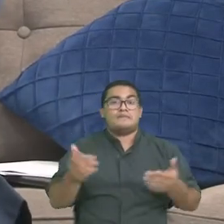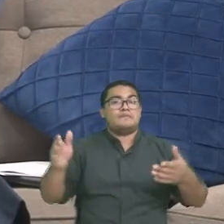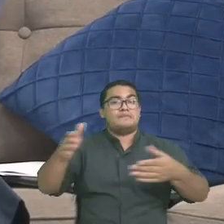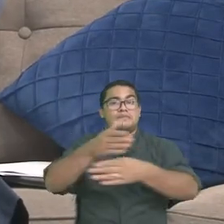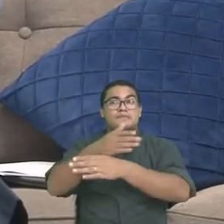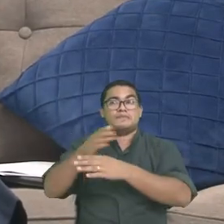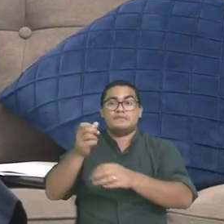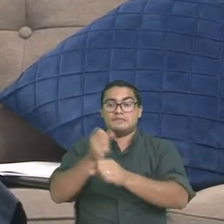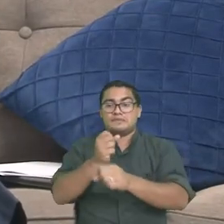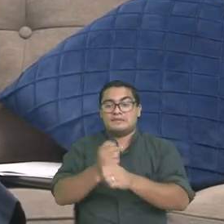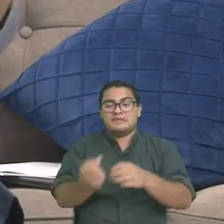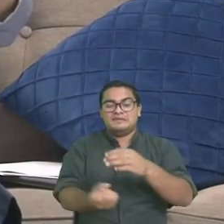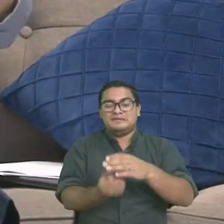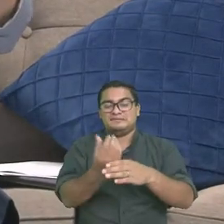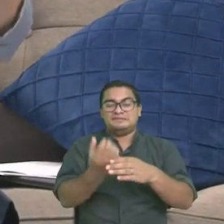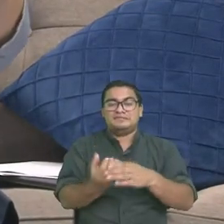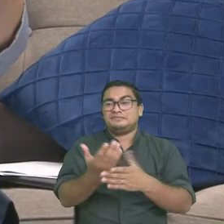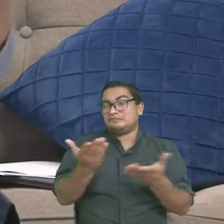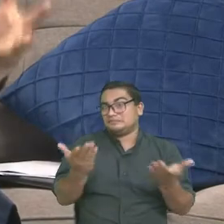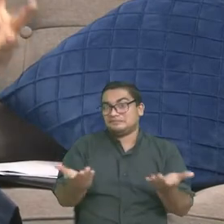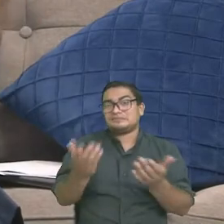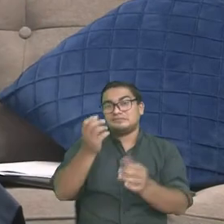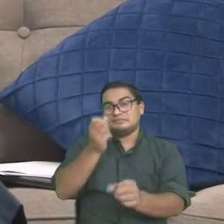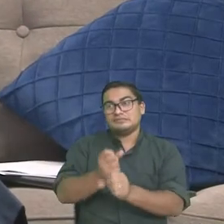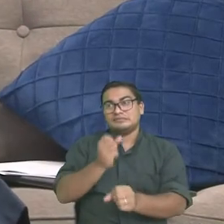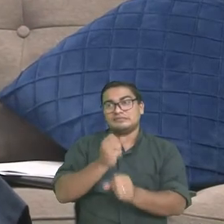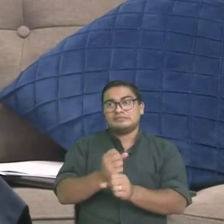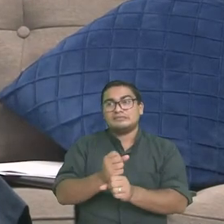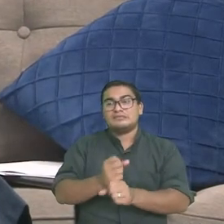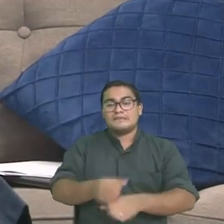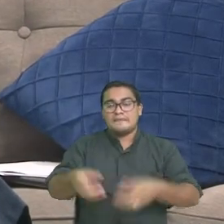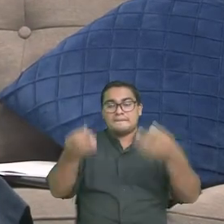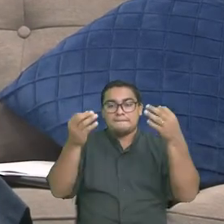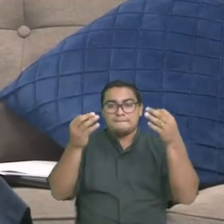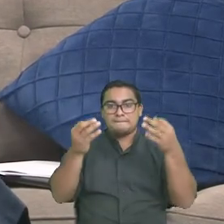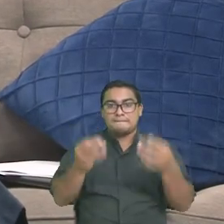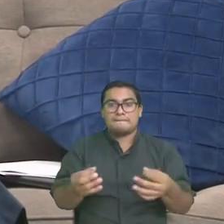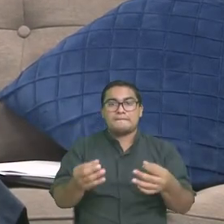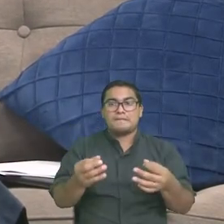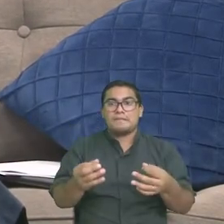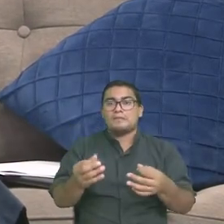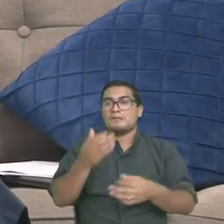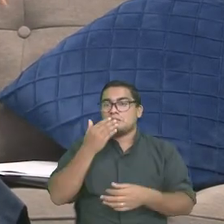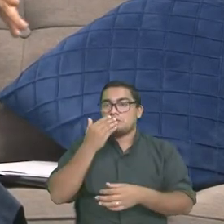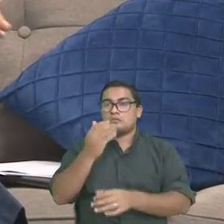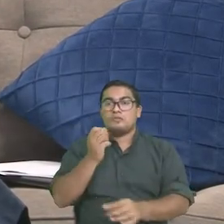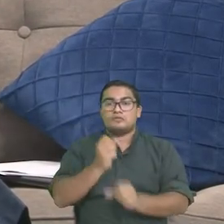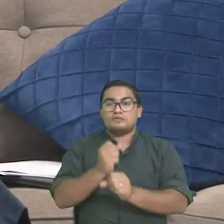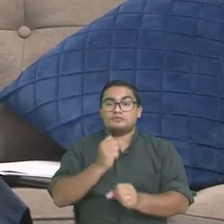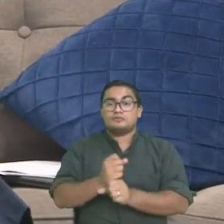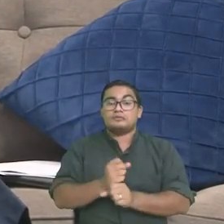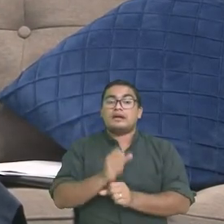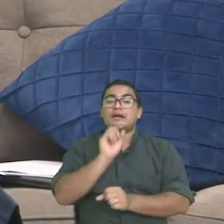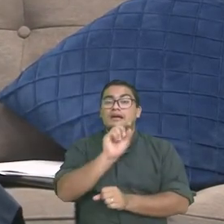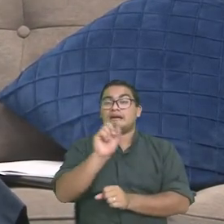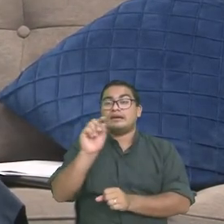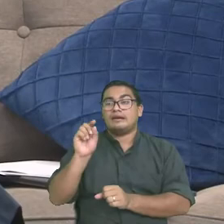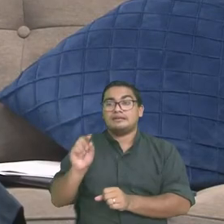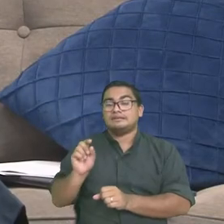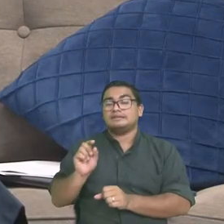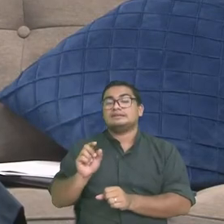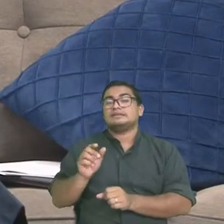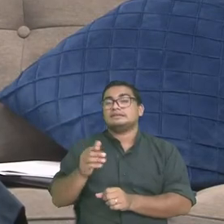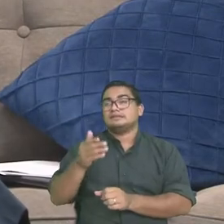sectores productivos, para que trabajen y sean más eficientes y sean más productivos. Entonces ahí está el gran secreto de